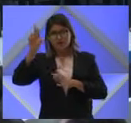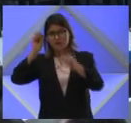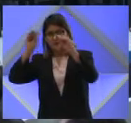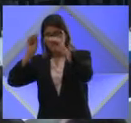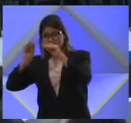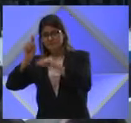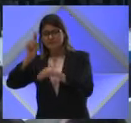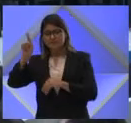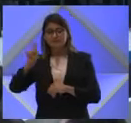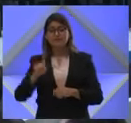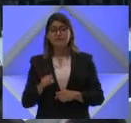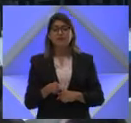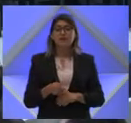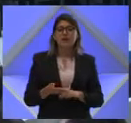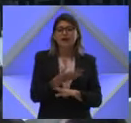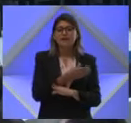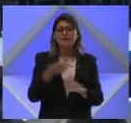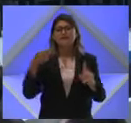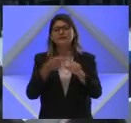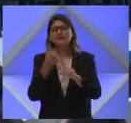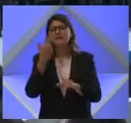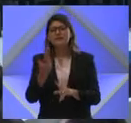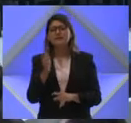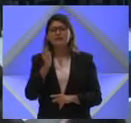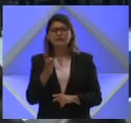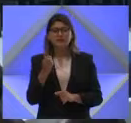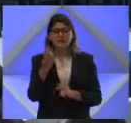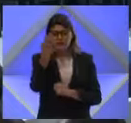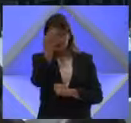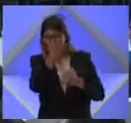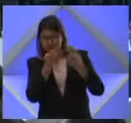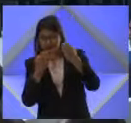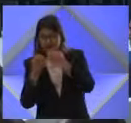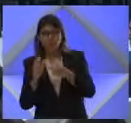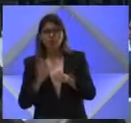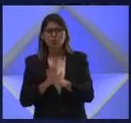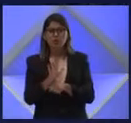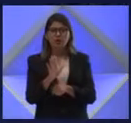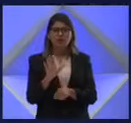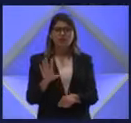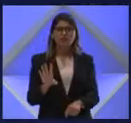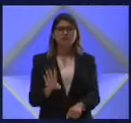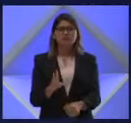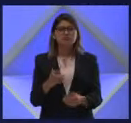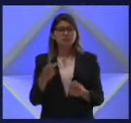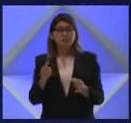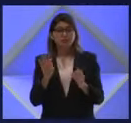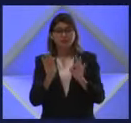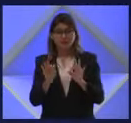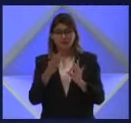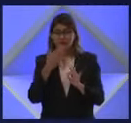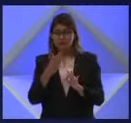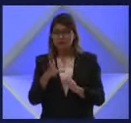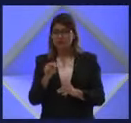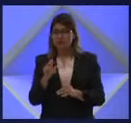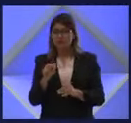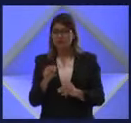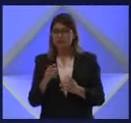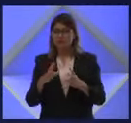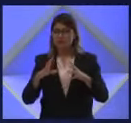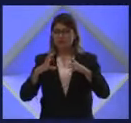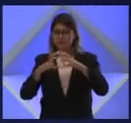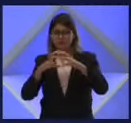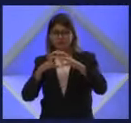la baja orbital a la baja órbita la termósfera